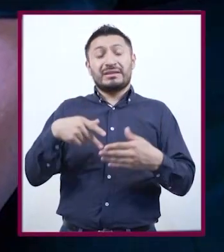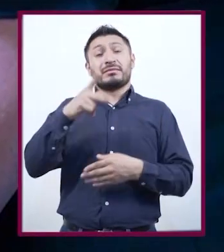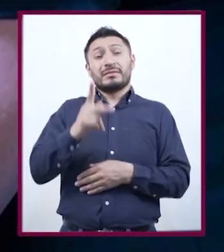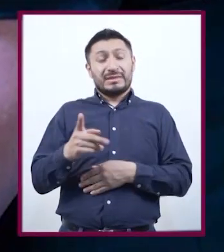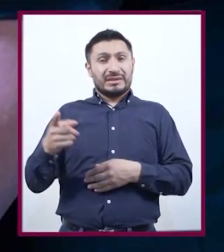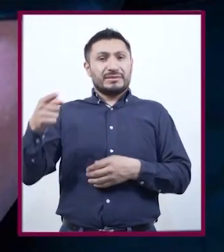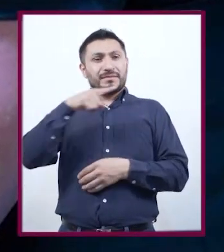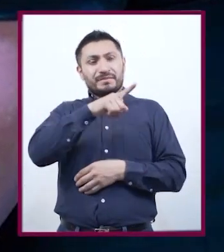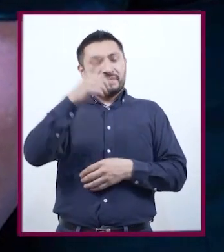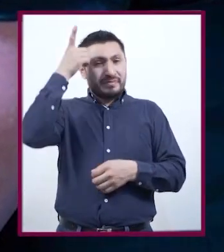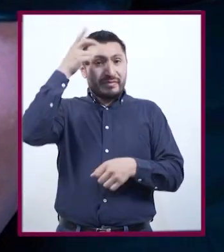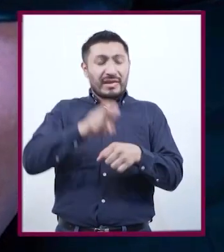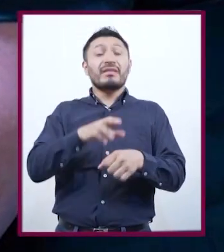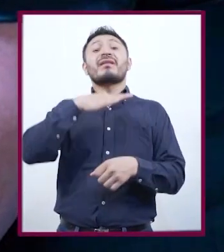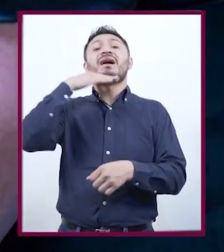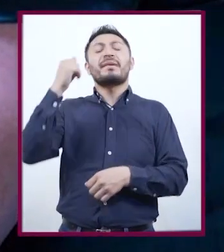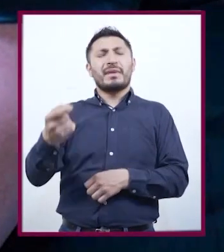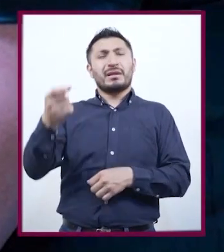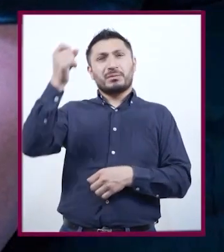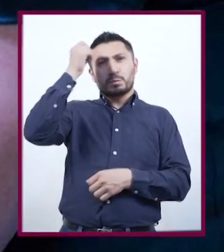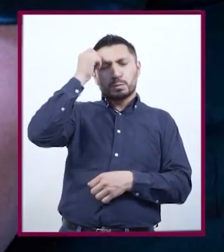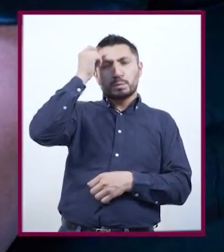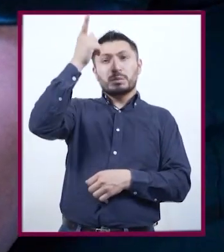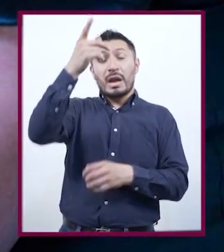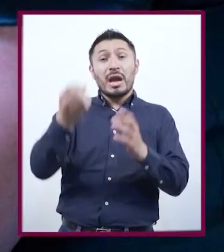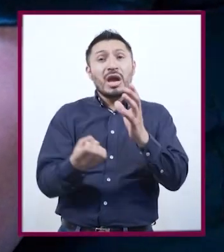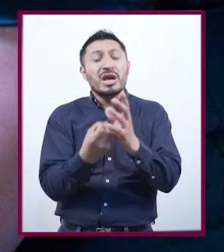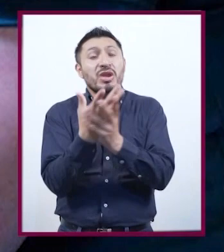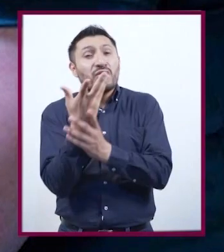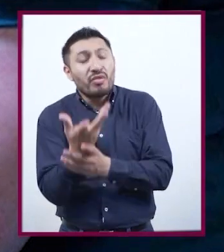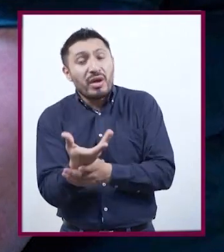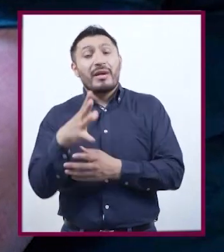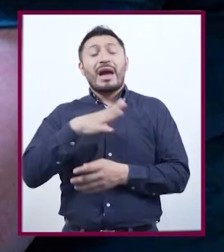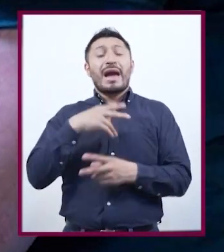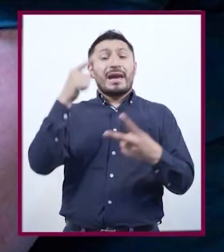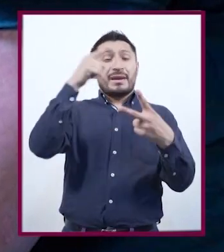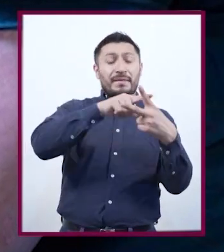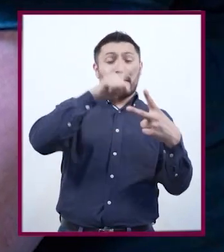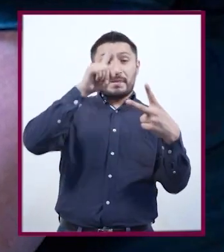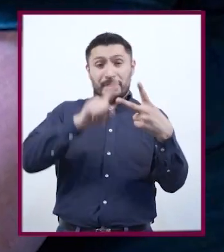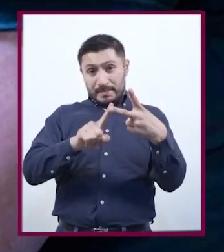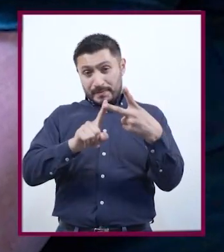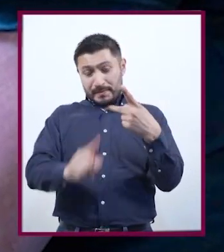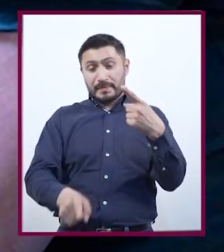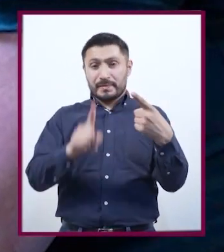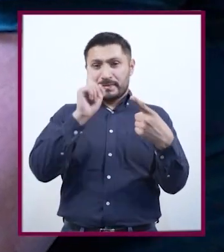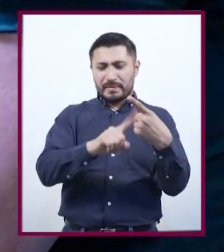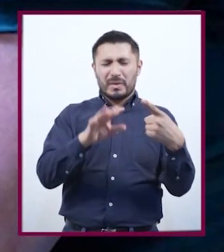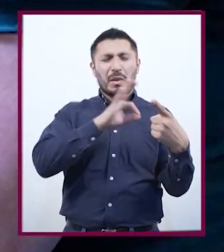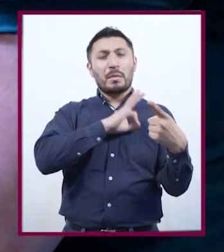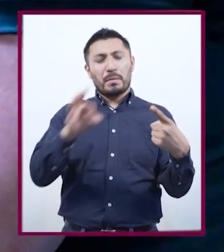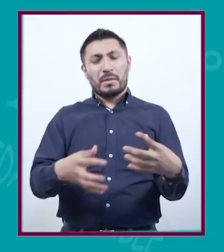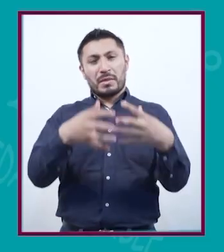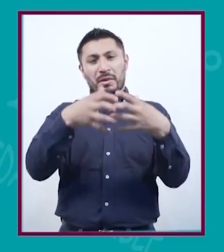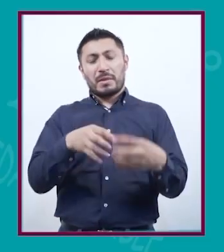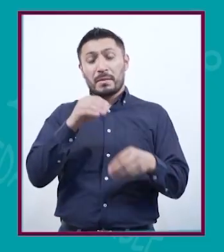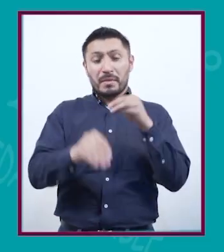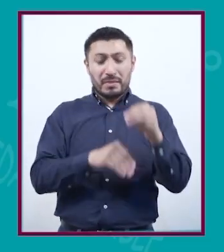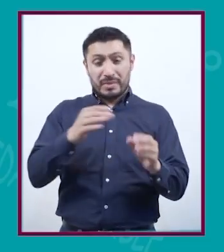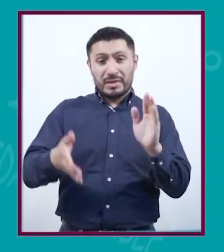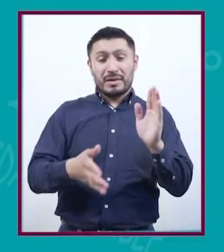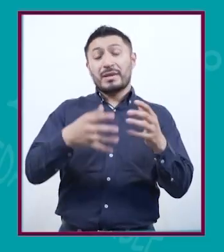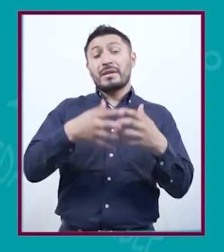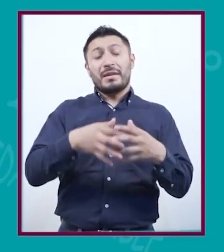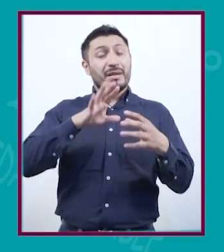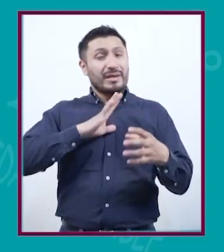la adversidad, los directivos alemanes decidieron inventar una nueva bebida que cumpliera 2 requisitos: que se